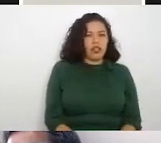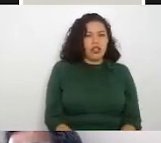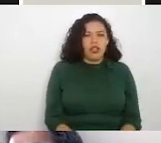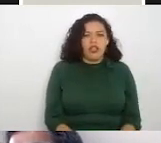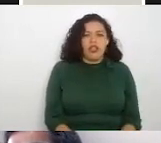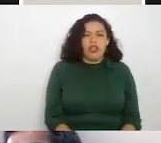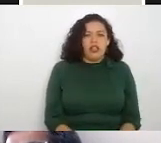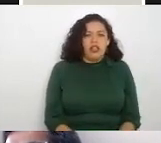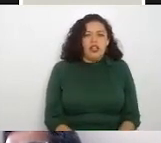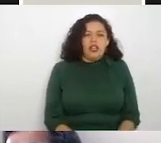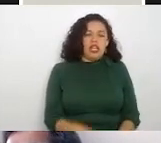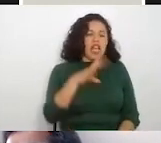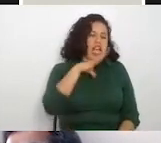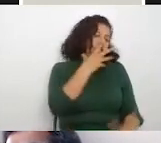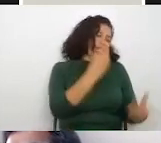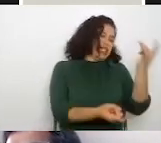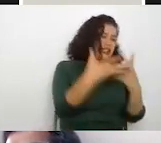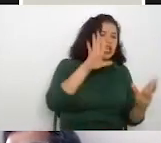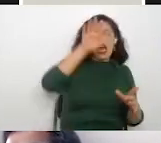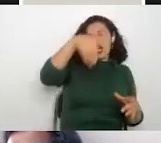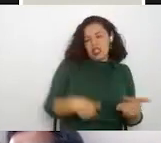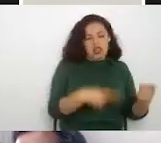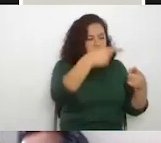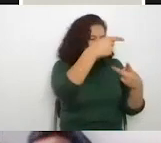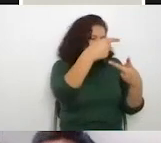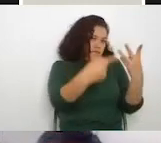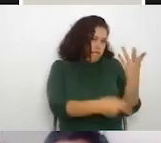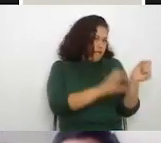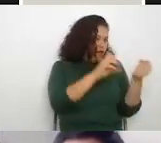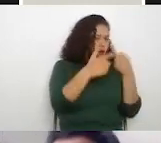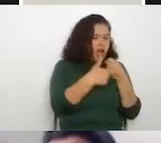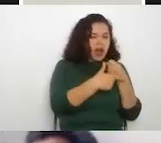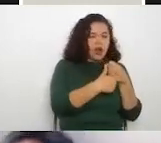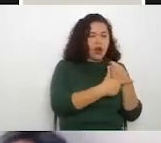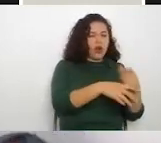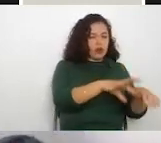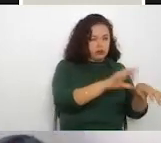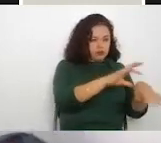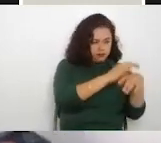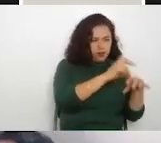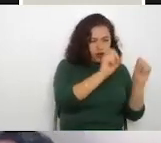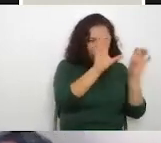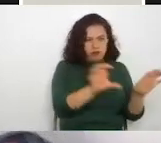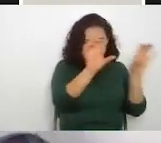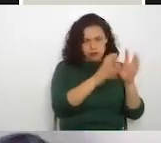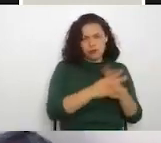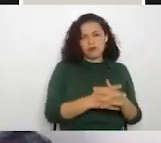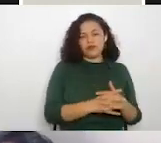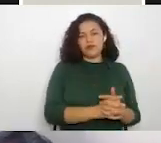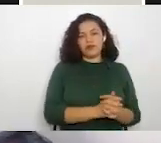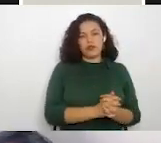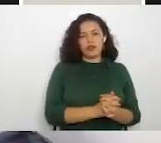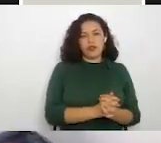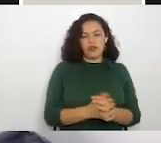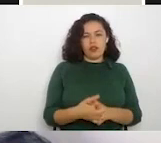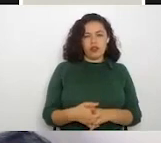algún incendio, accidente, etcétera, y por eso físico y electrónico. Sí, o simplemente el que se